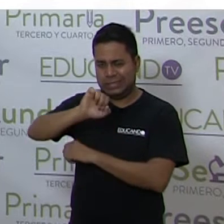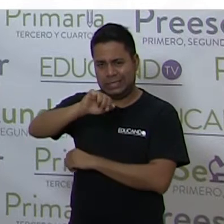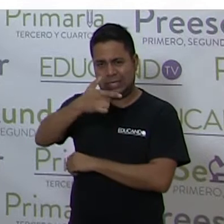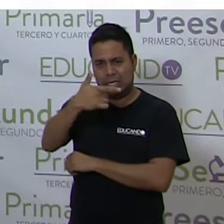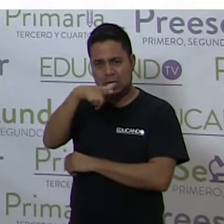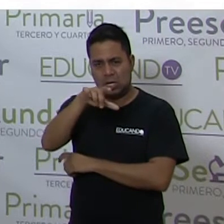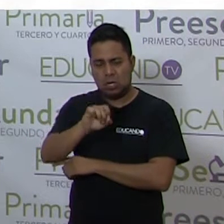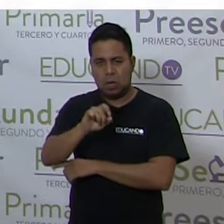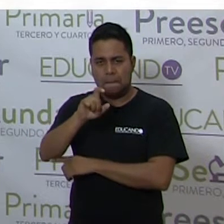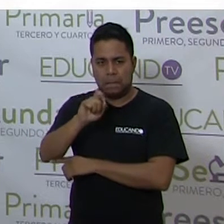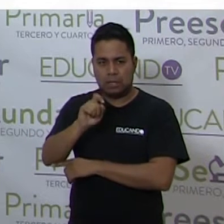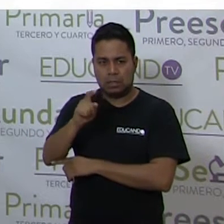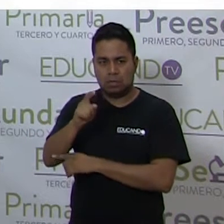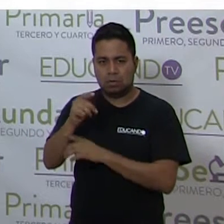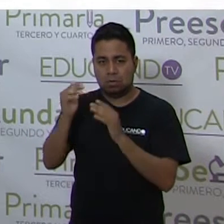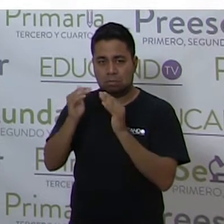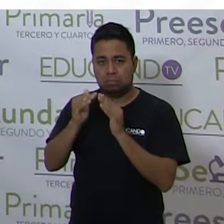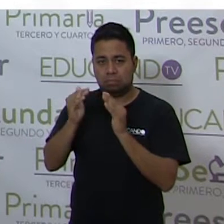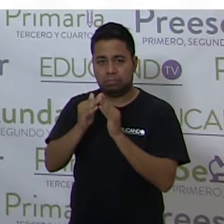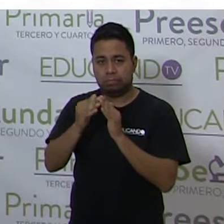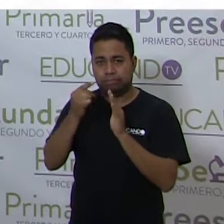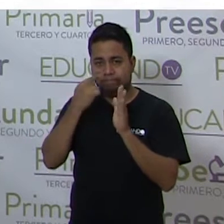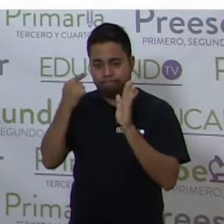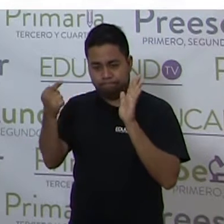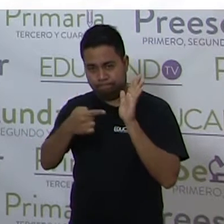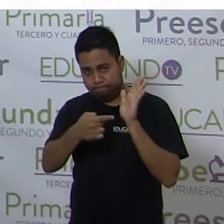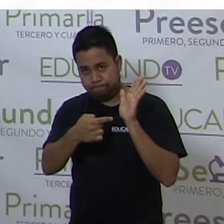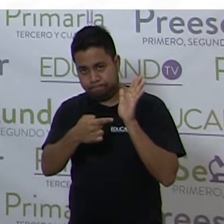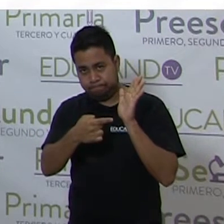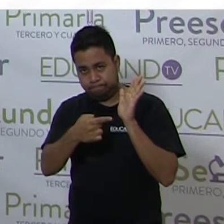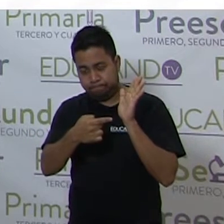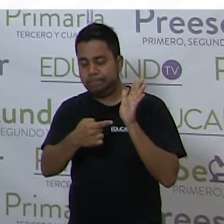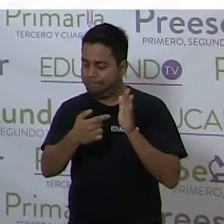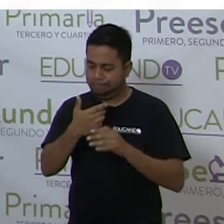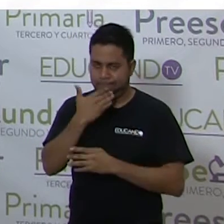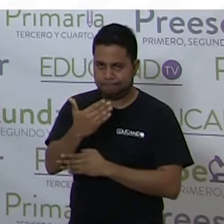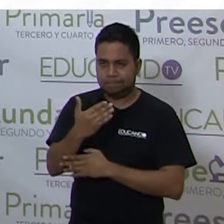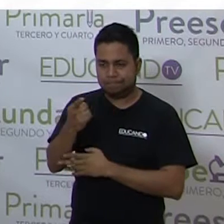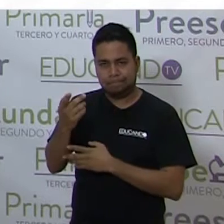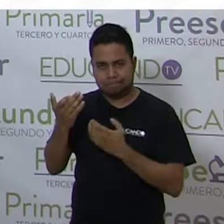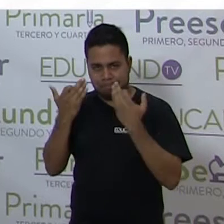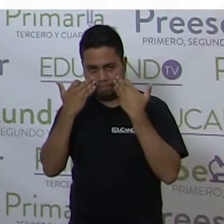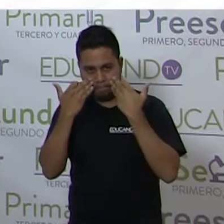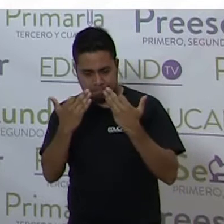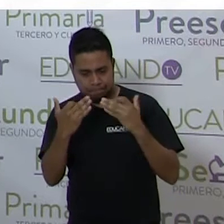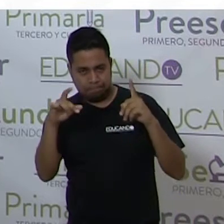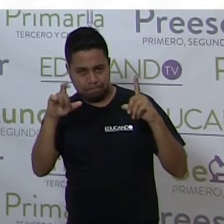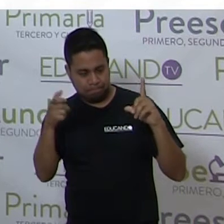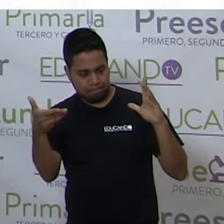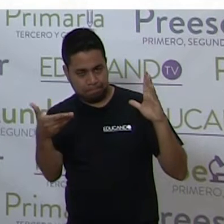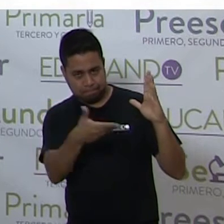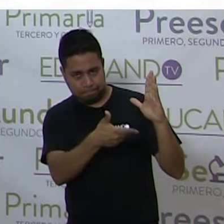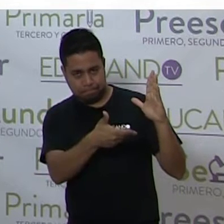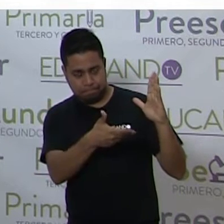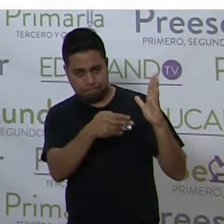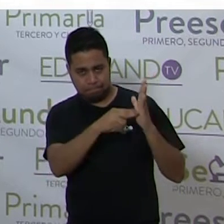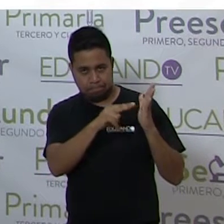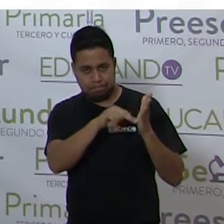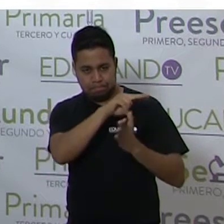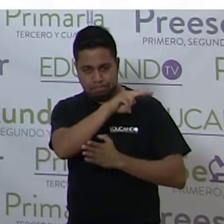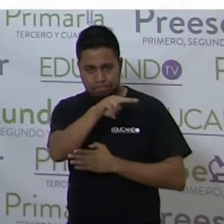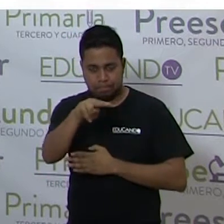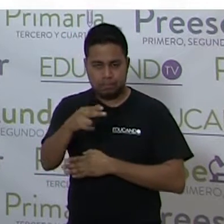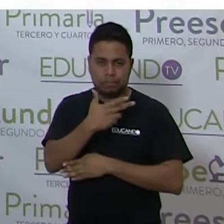¿La están viendo en casita? Muy bien. Pues mientras ustedes ven esta obra de este